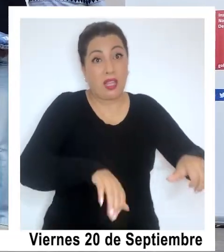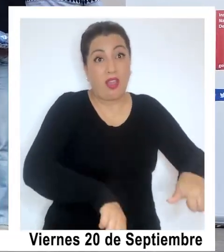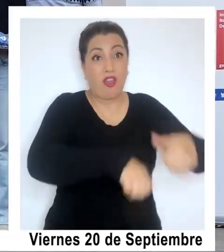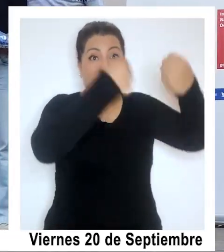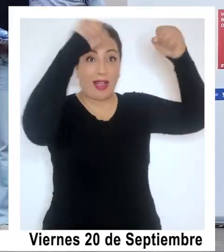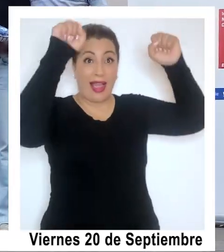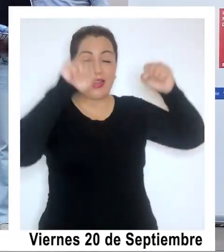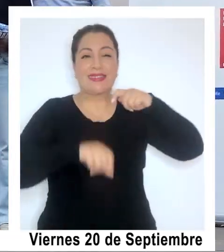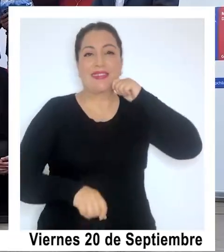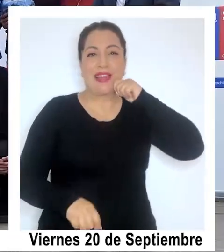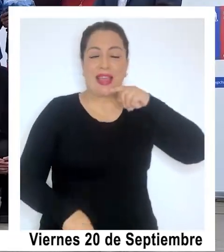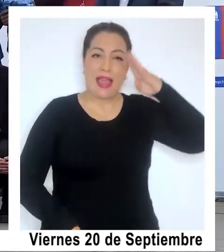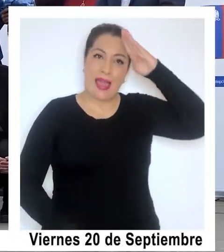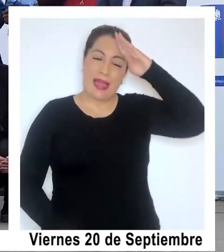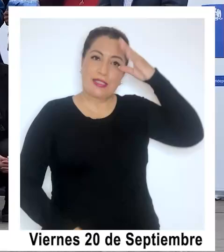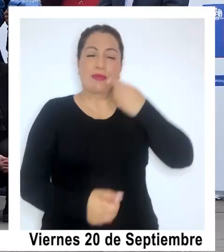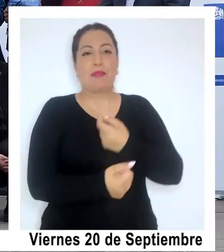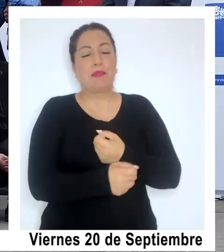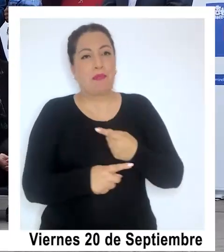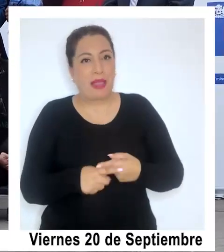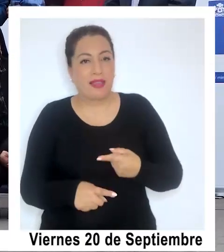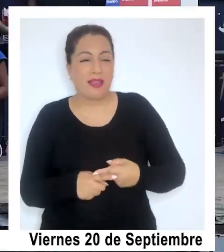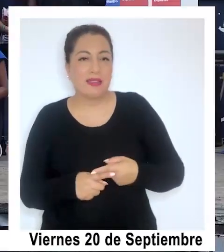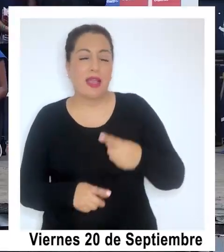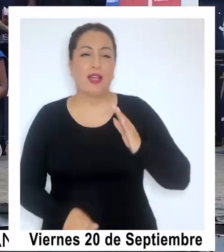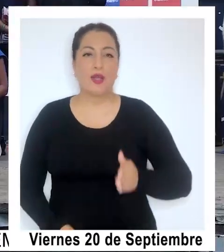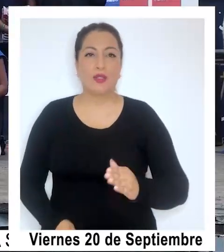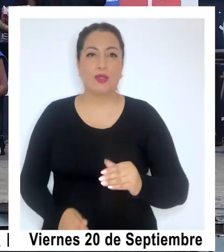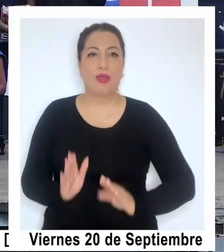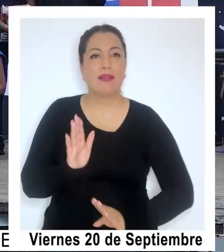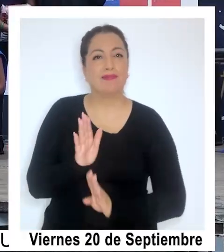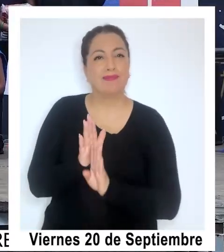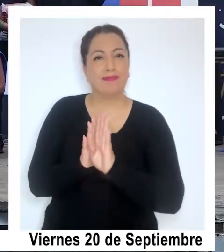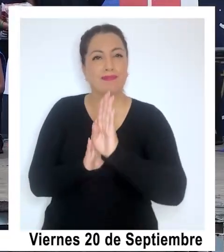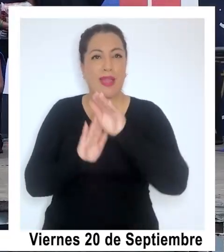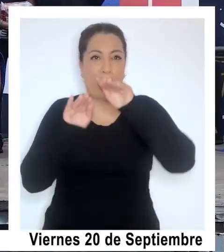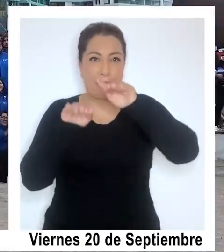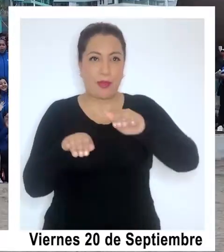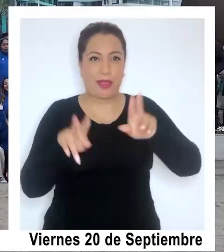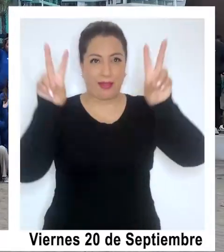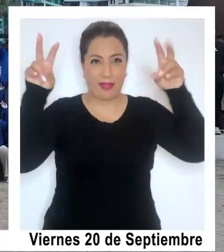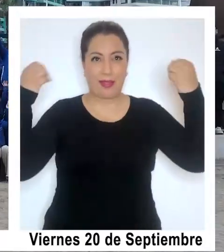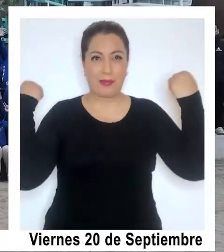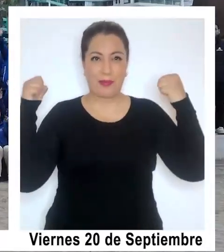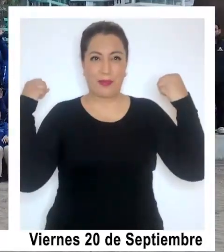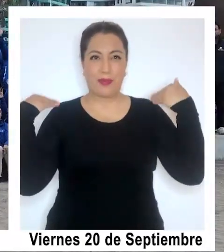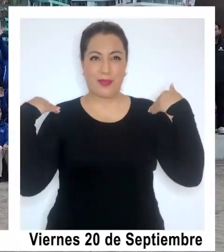ganarán experiencia y visibilización para seguir creciendo y aportando al deporte.